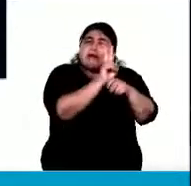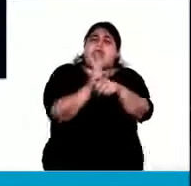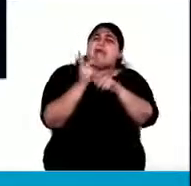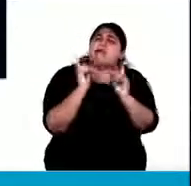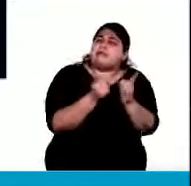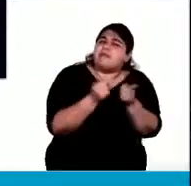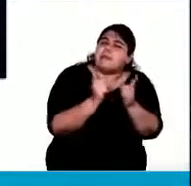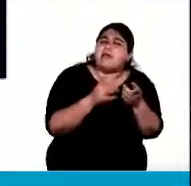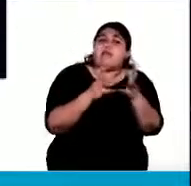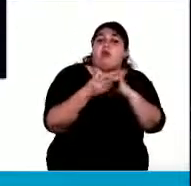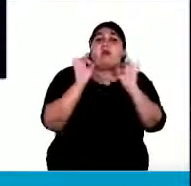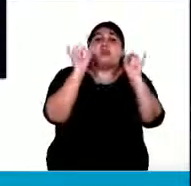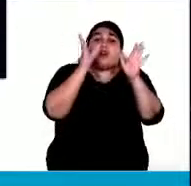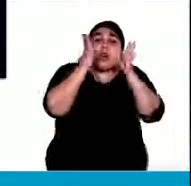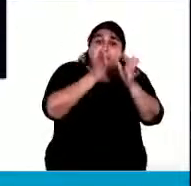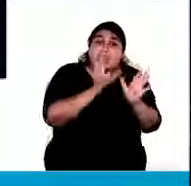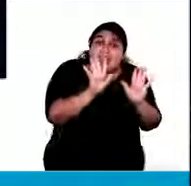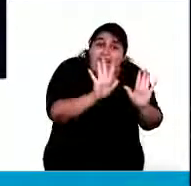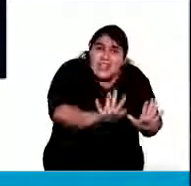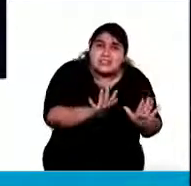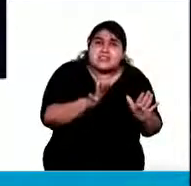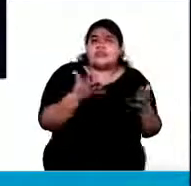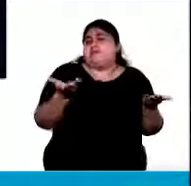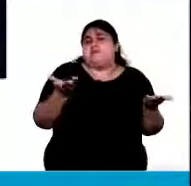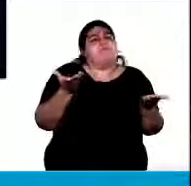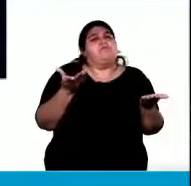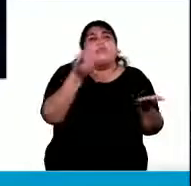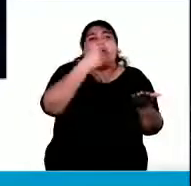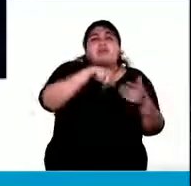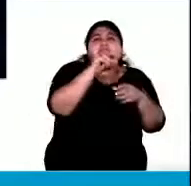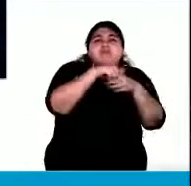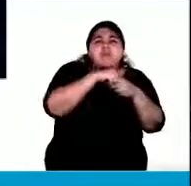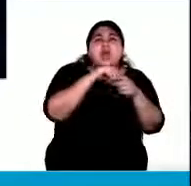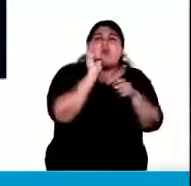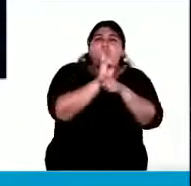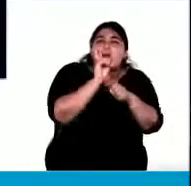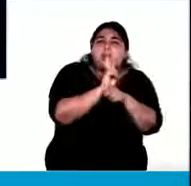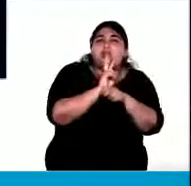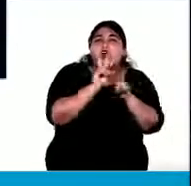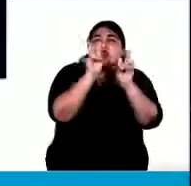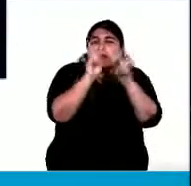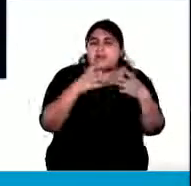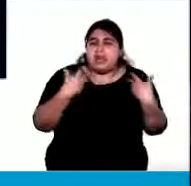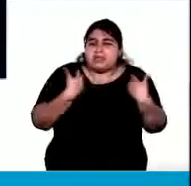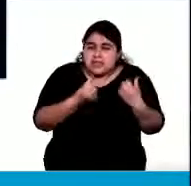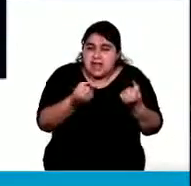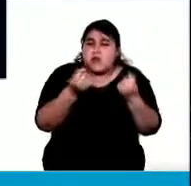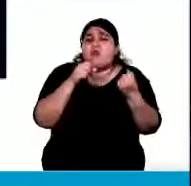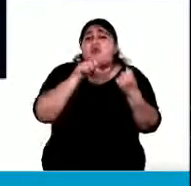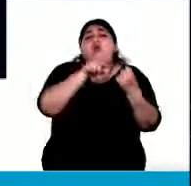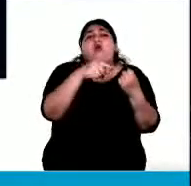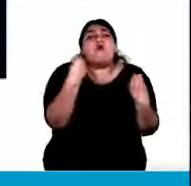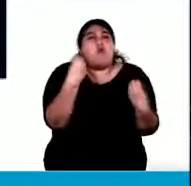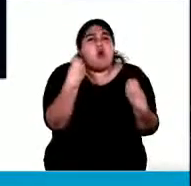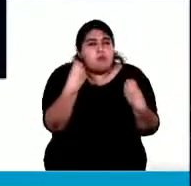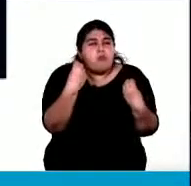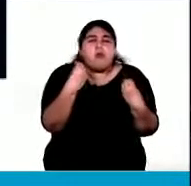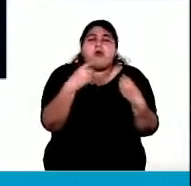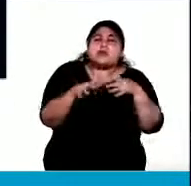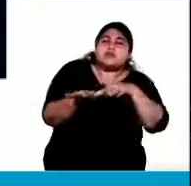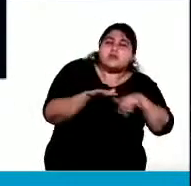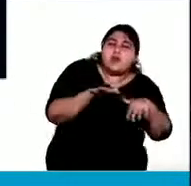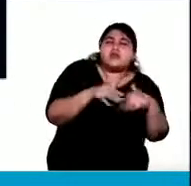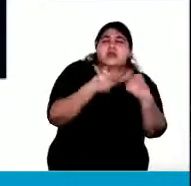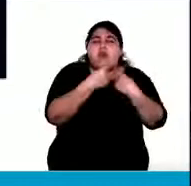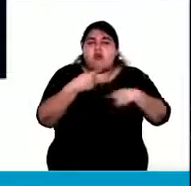eso, sino que iba a garantizar que estuvieran cuidados en términos de salud y que pudieran, saliendo de esta situación